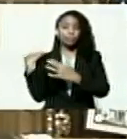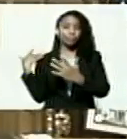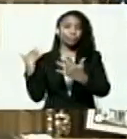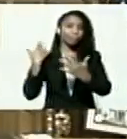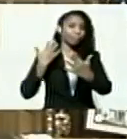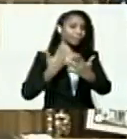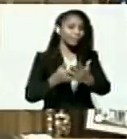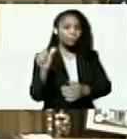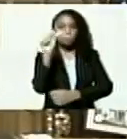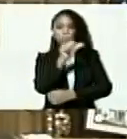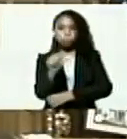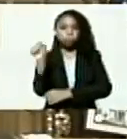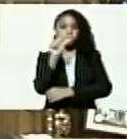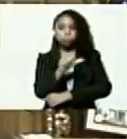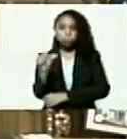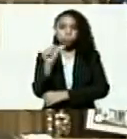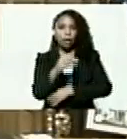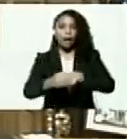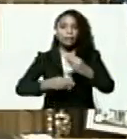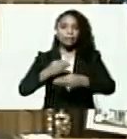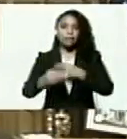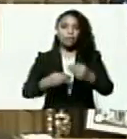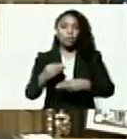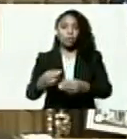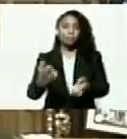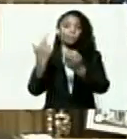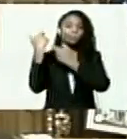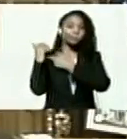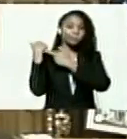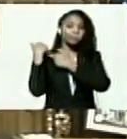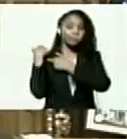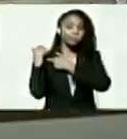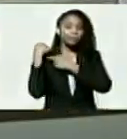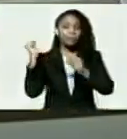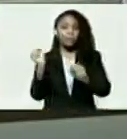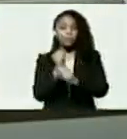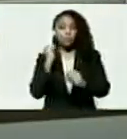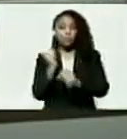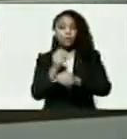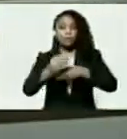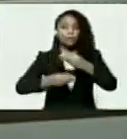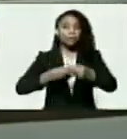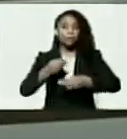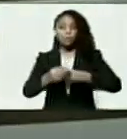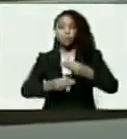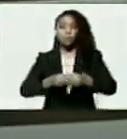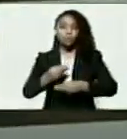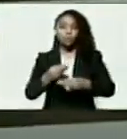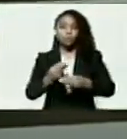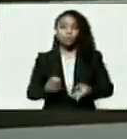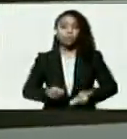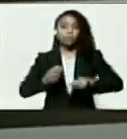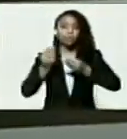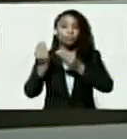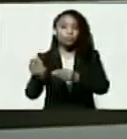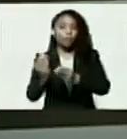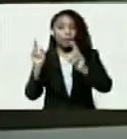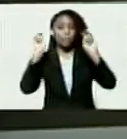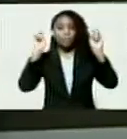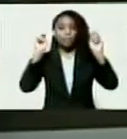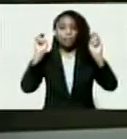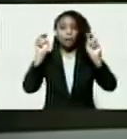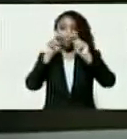semanas estuvieron cumpliendo a cabalidad las responsabilidades que ciudadano le Carlos Enrique adhiere el marco